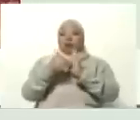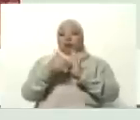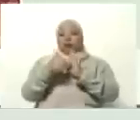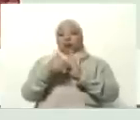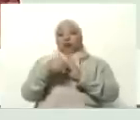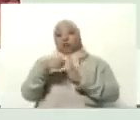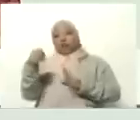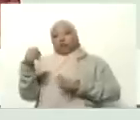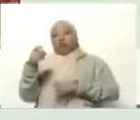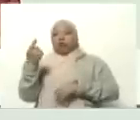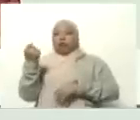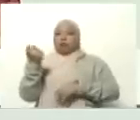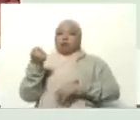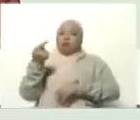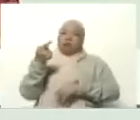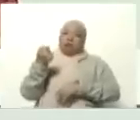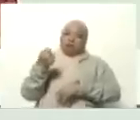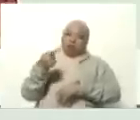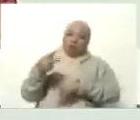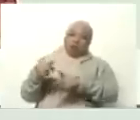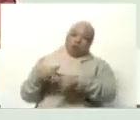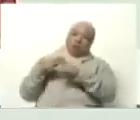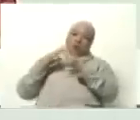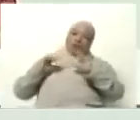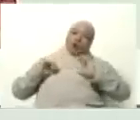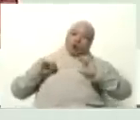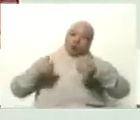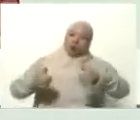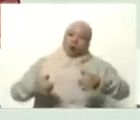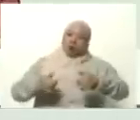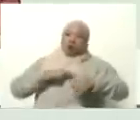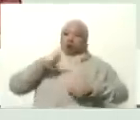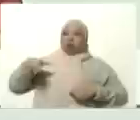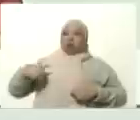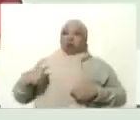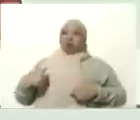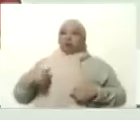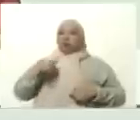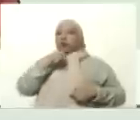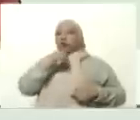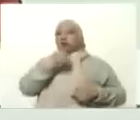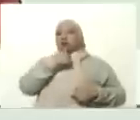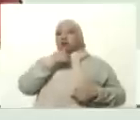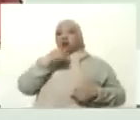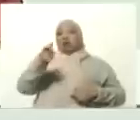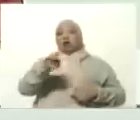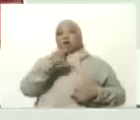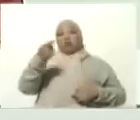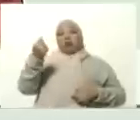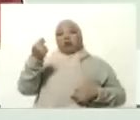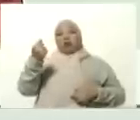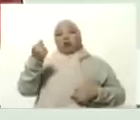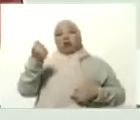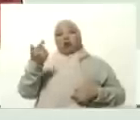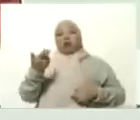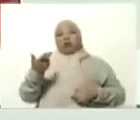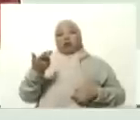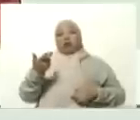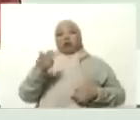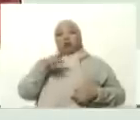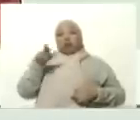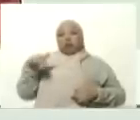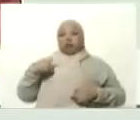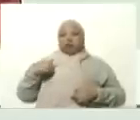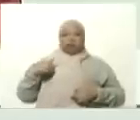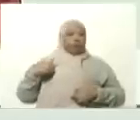algo. Es comenzar por ahí. Nosotros, ¿quién debe buscar esta plata?